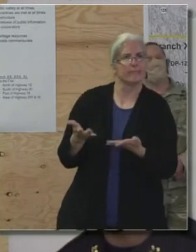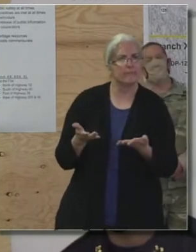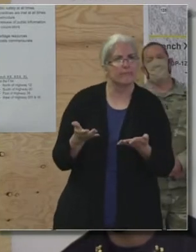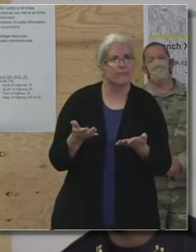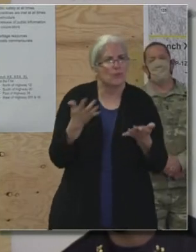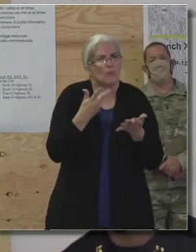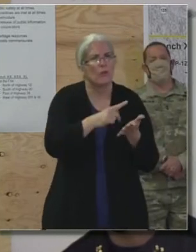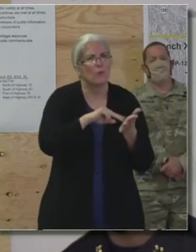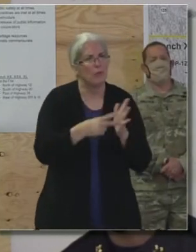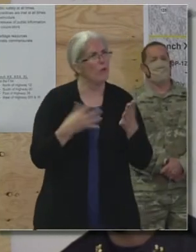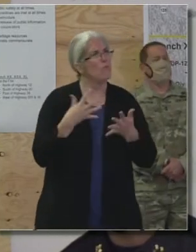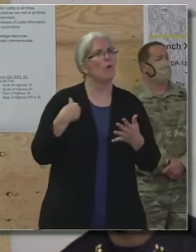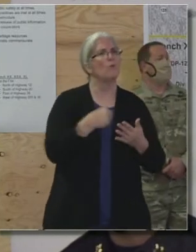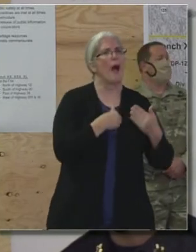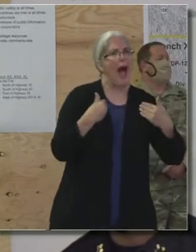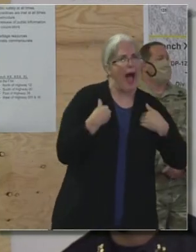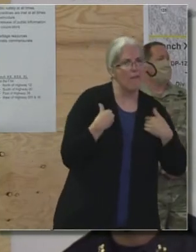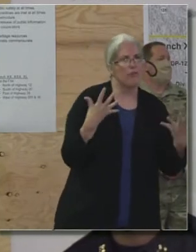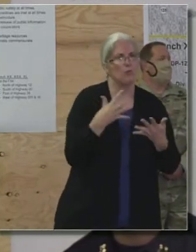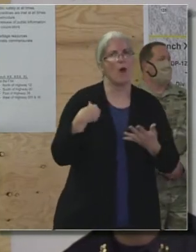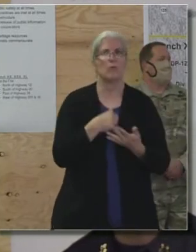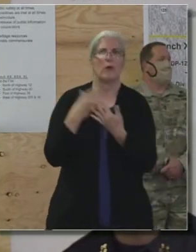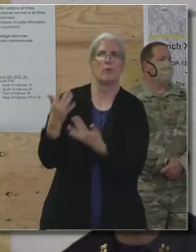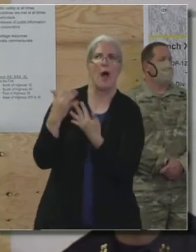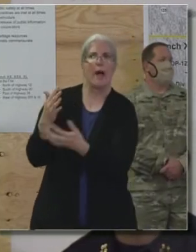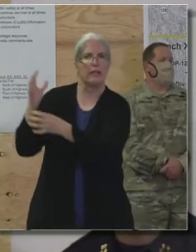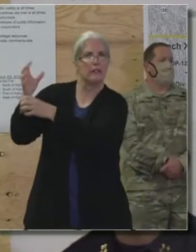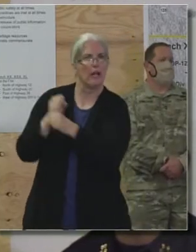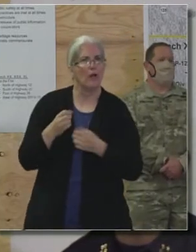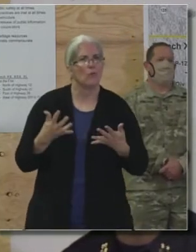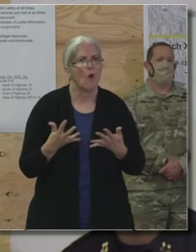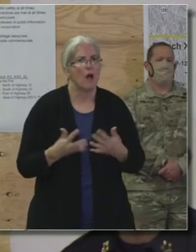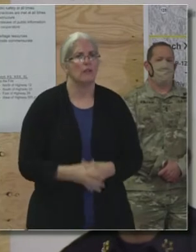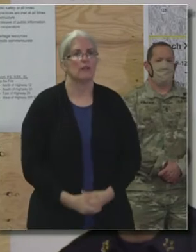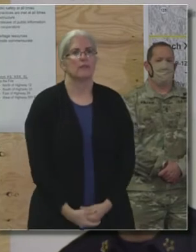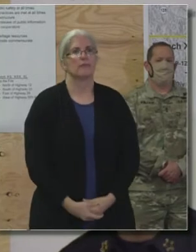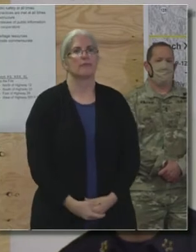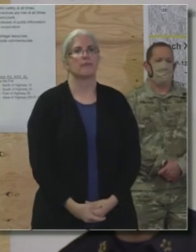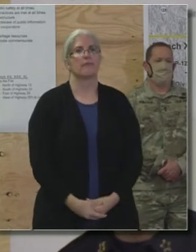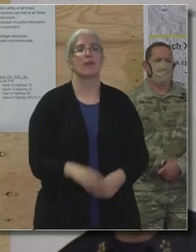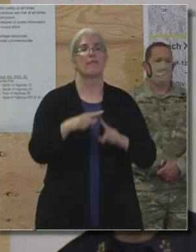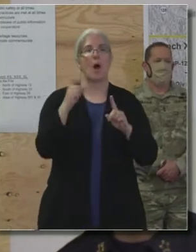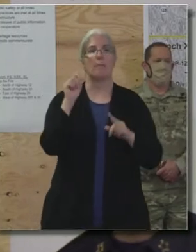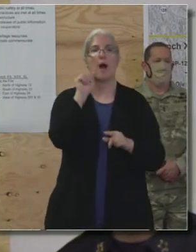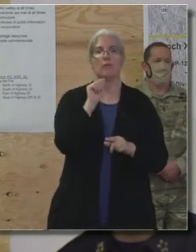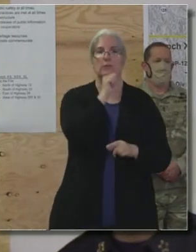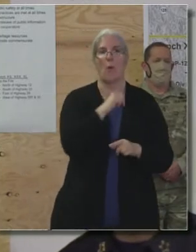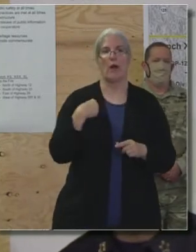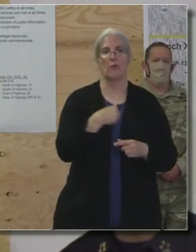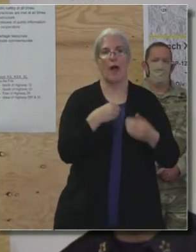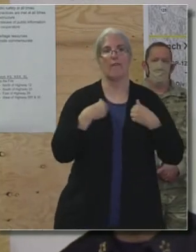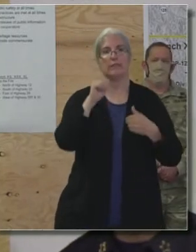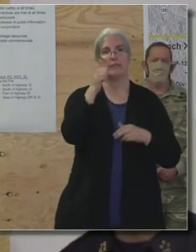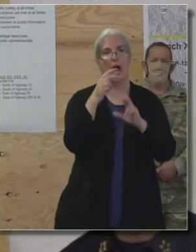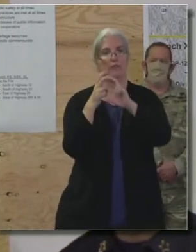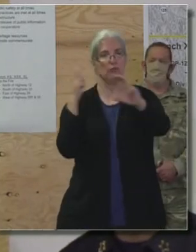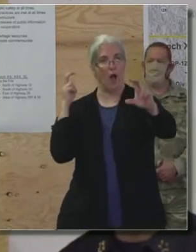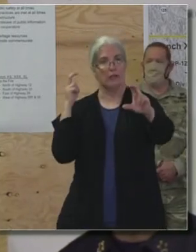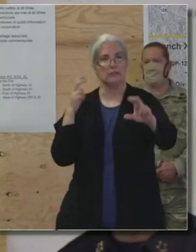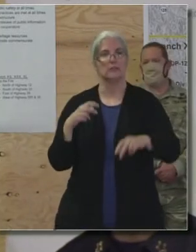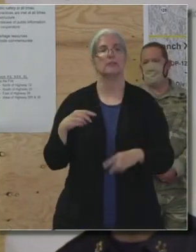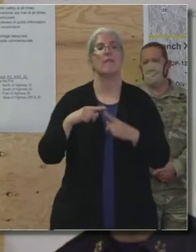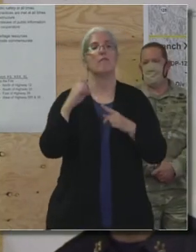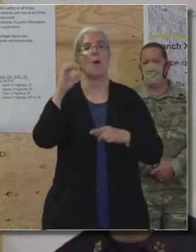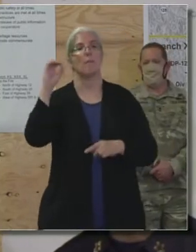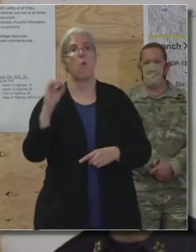exactamente qué tenemos aquí que está por venir tenemos 10 cambiadores de arizona 25 camiones de bomberos de